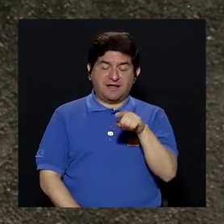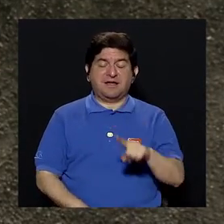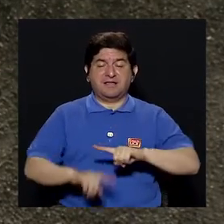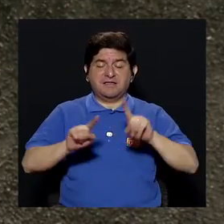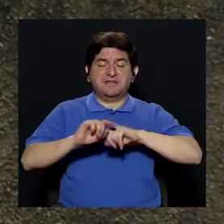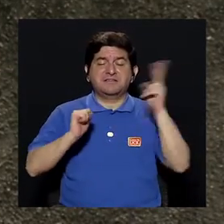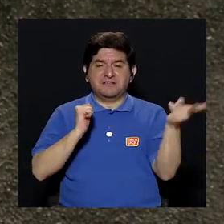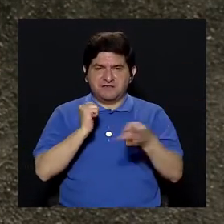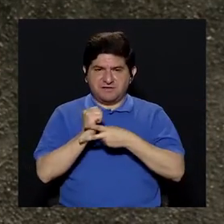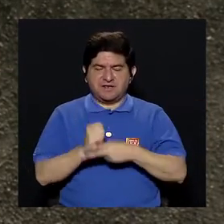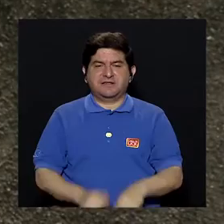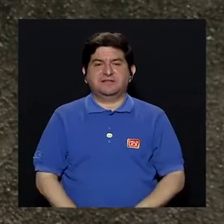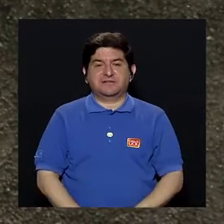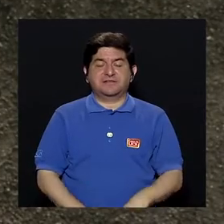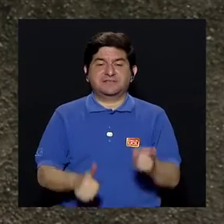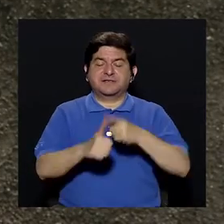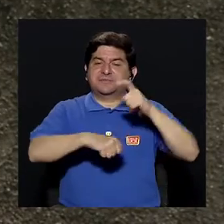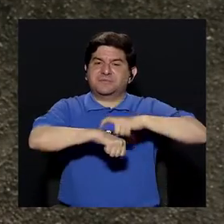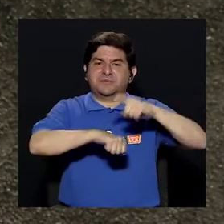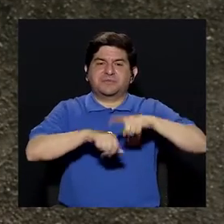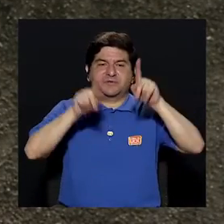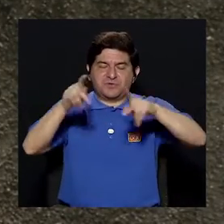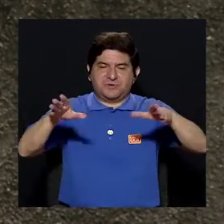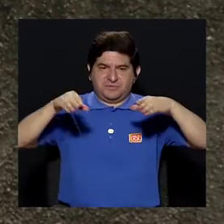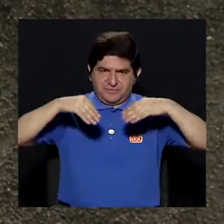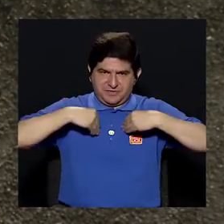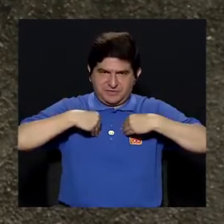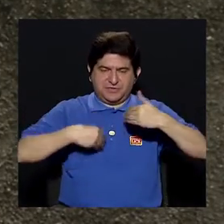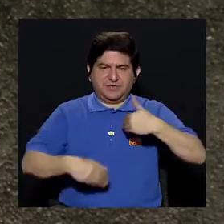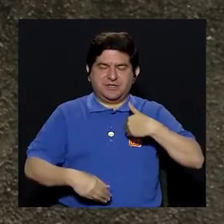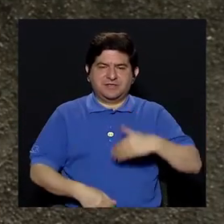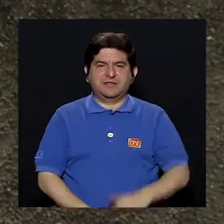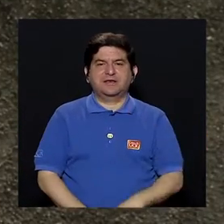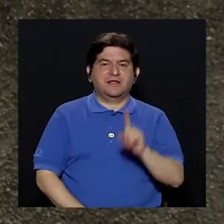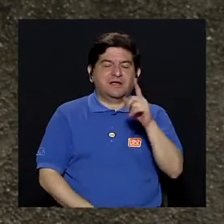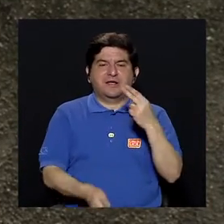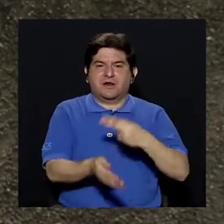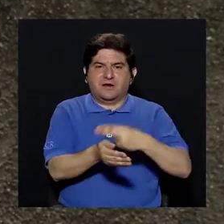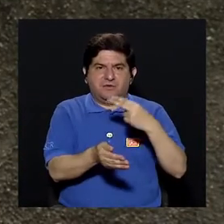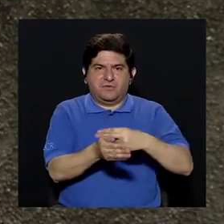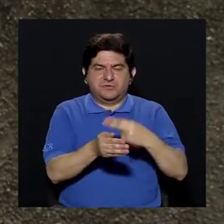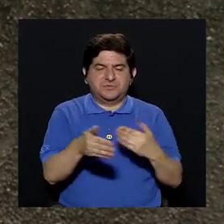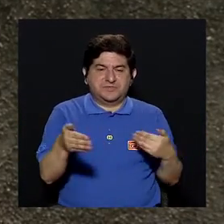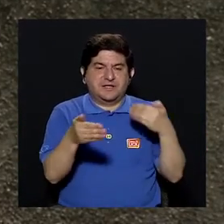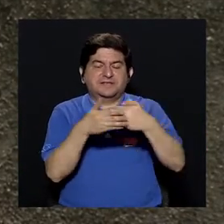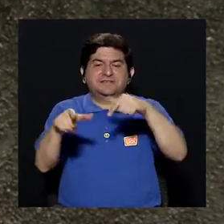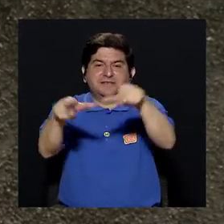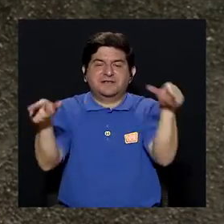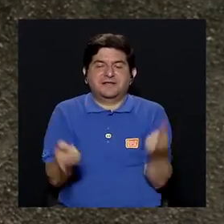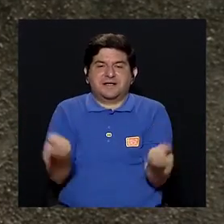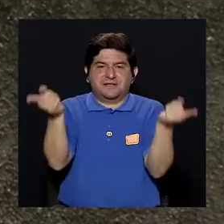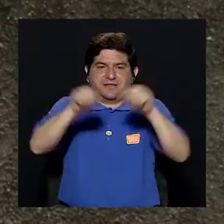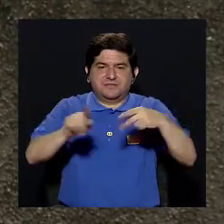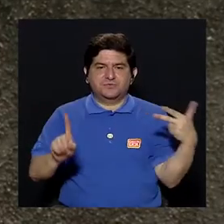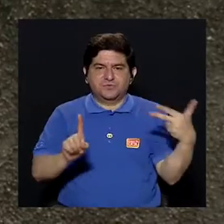muchas ocasiones quienes reciben de primera mano al paciente porque tienen un centro médico más accesible al sitio del